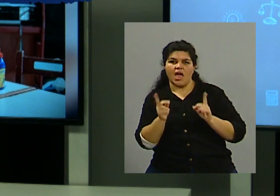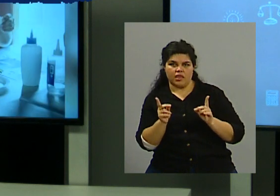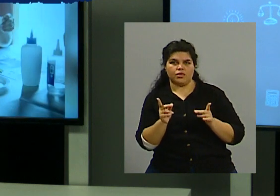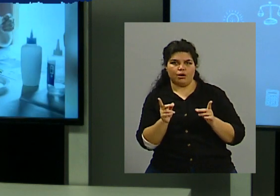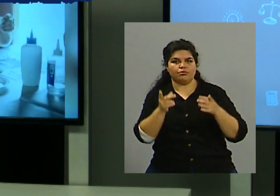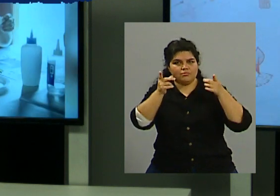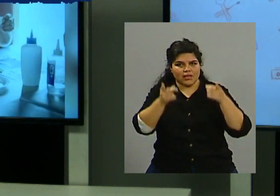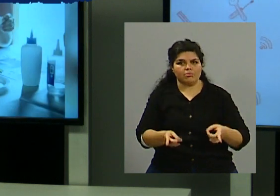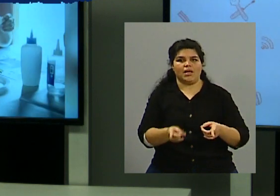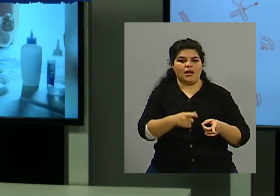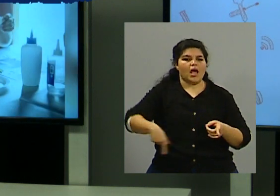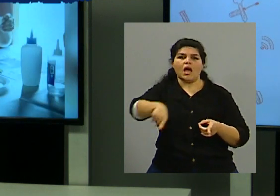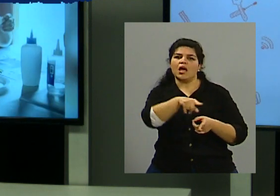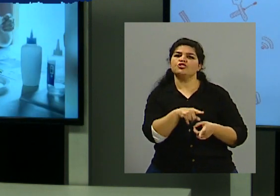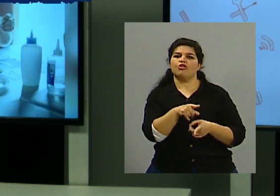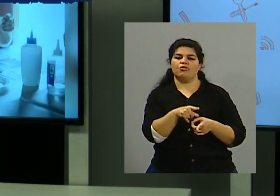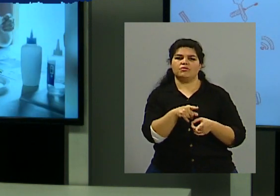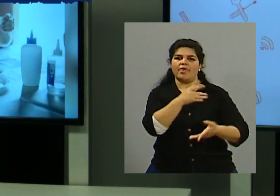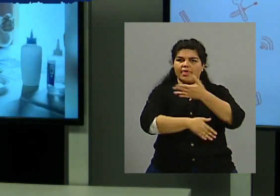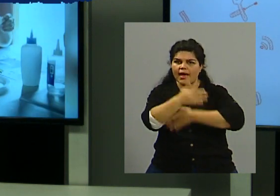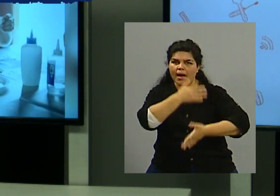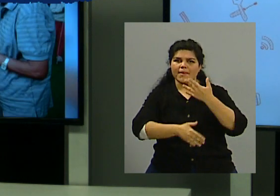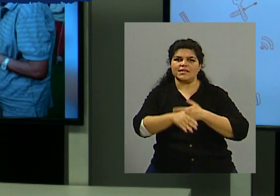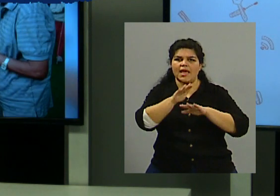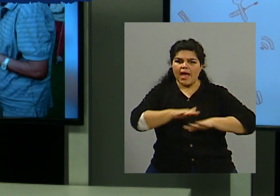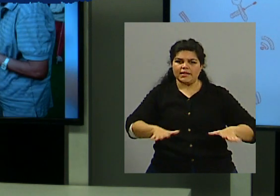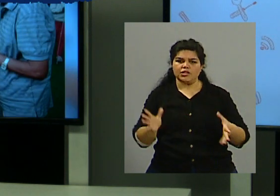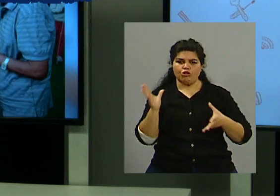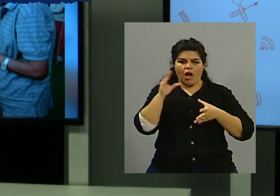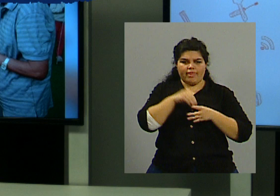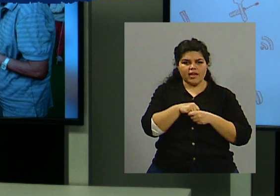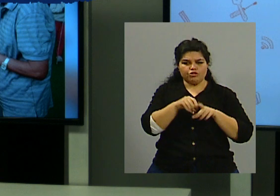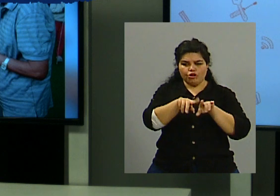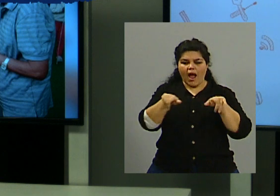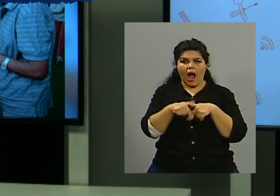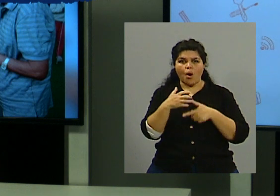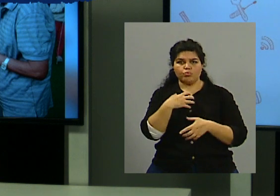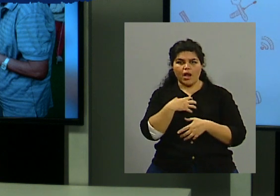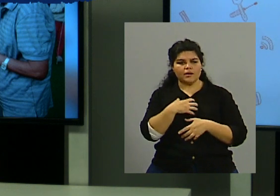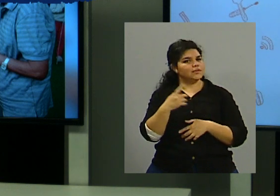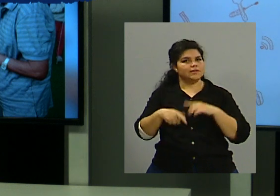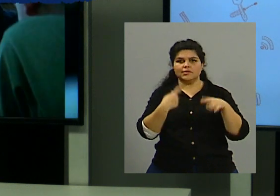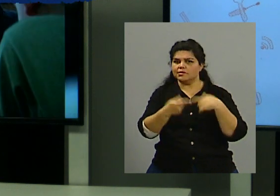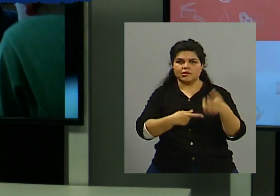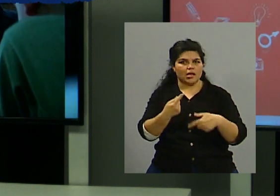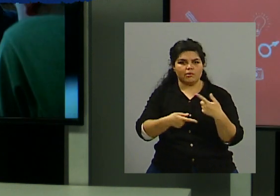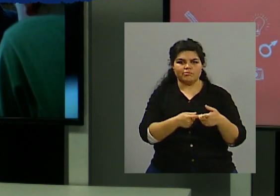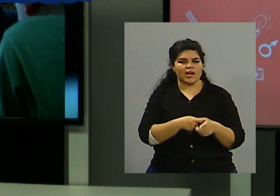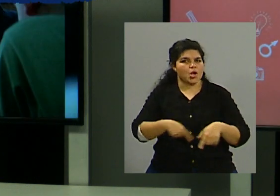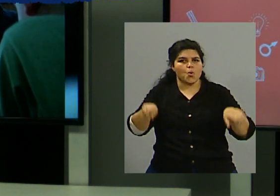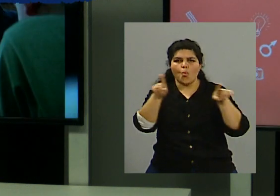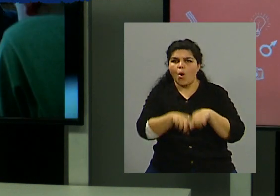tienen chicos con discapacidad, siempre se plantea de qué manera hago este